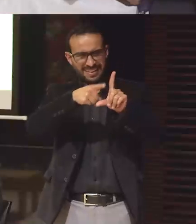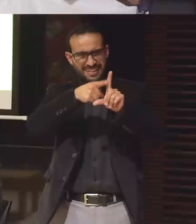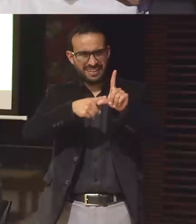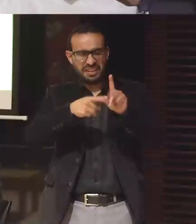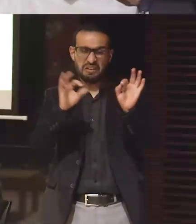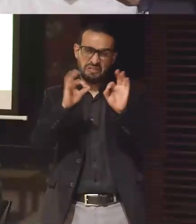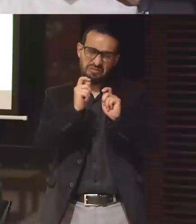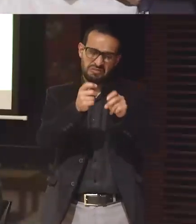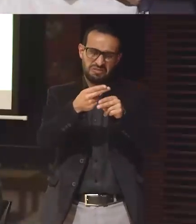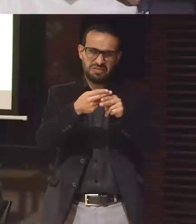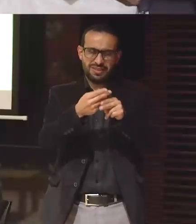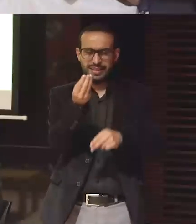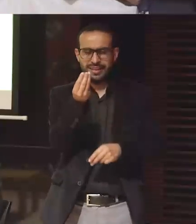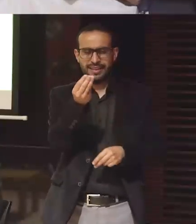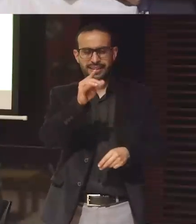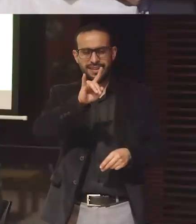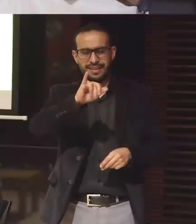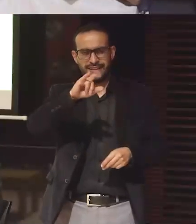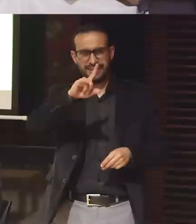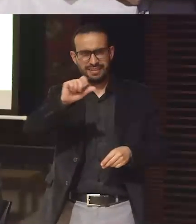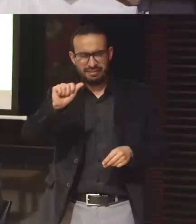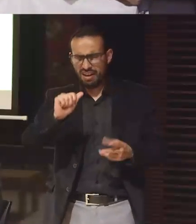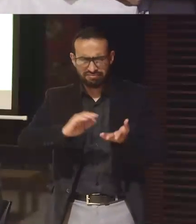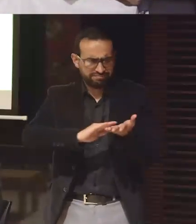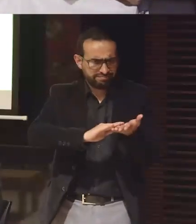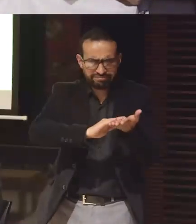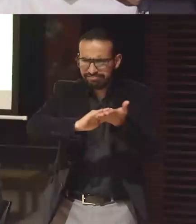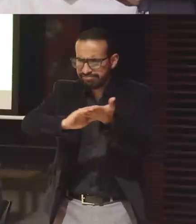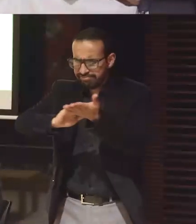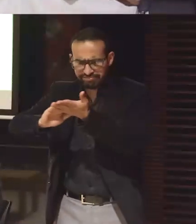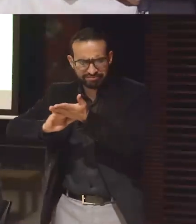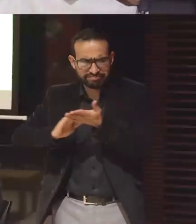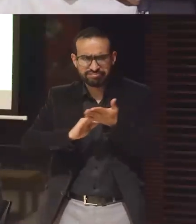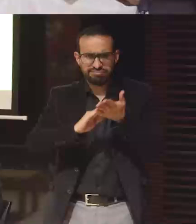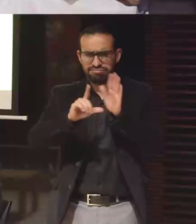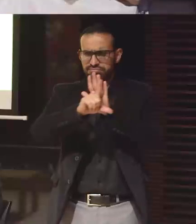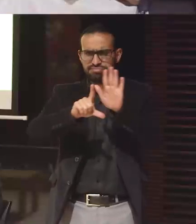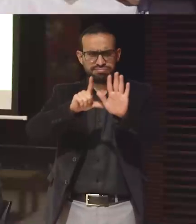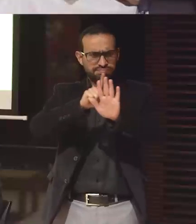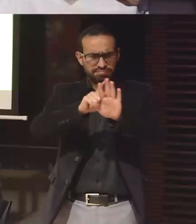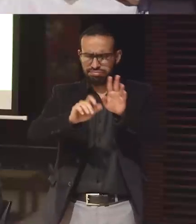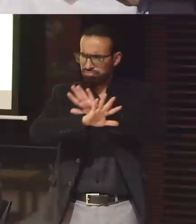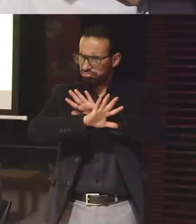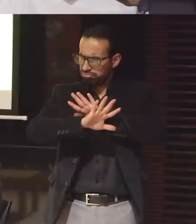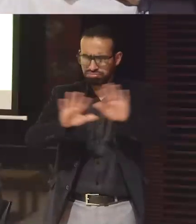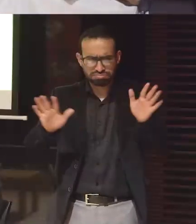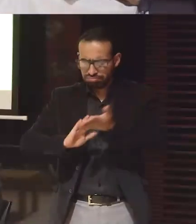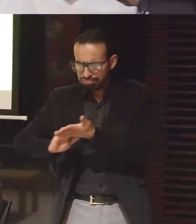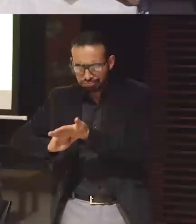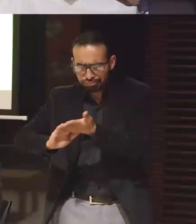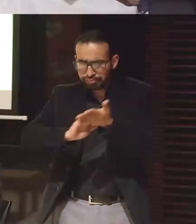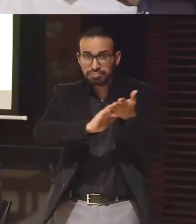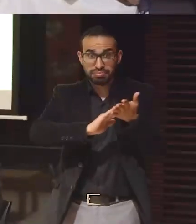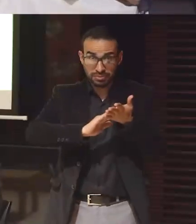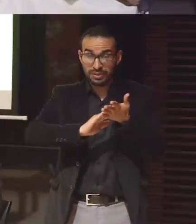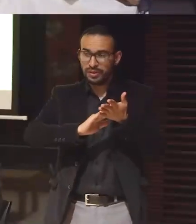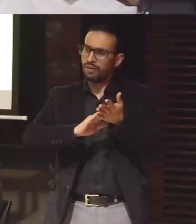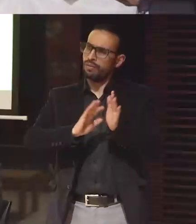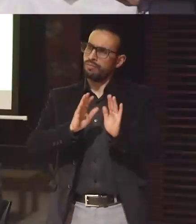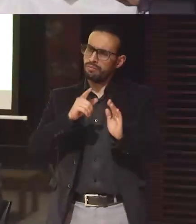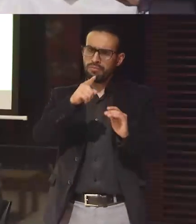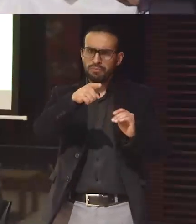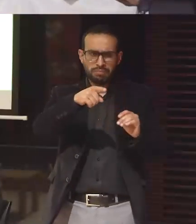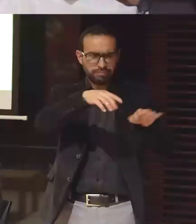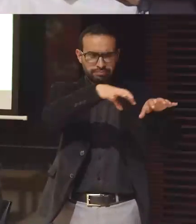este espacio, si es preciosa la facultad, tiene una riqueza arquitectónica, la hizo Gastón Araya, pero ¿qué vamos a hacer? En